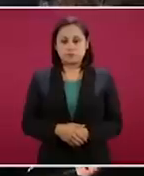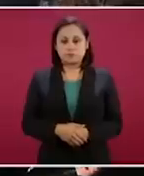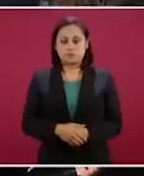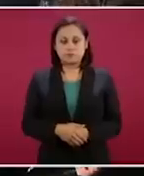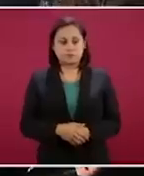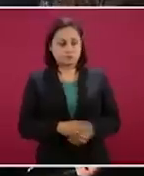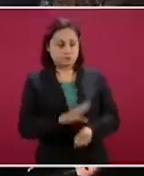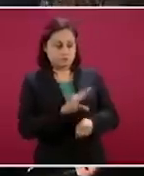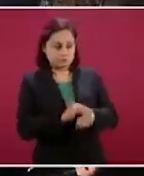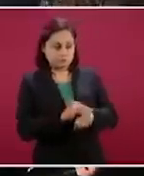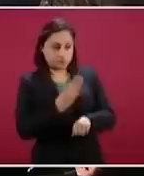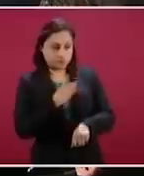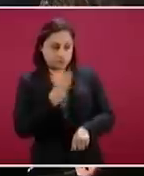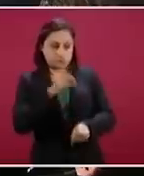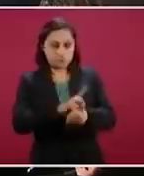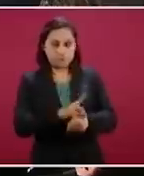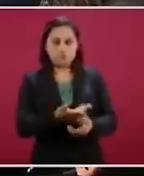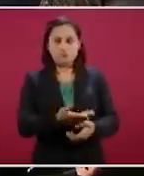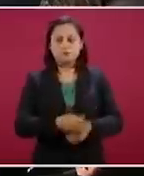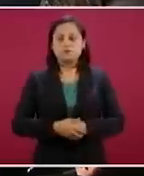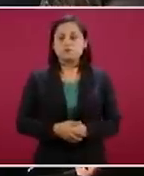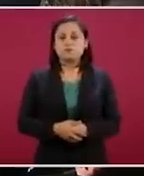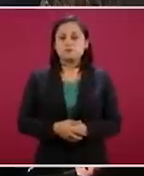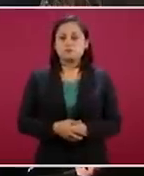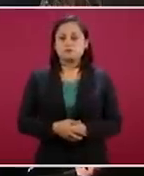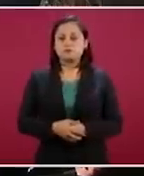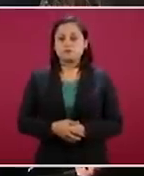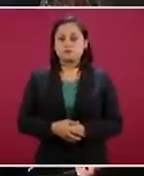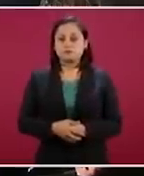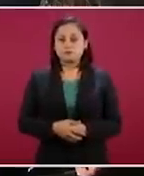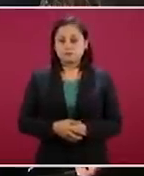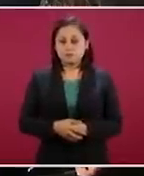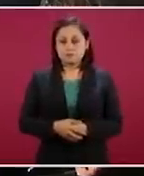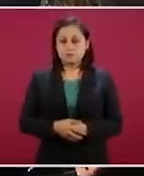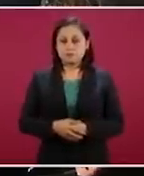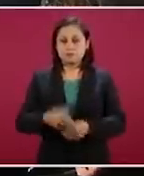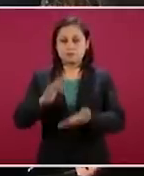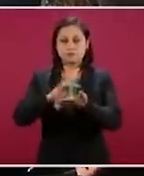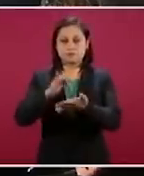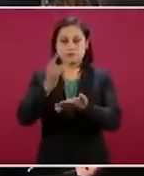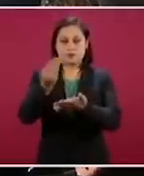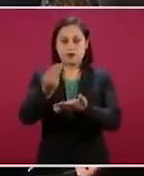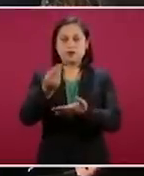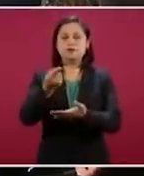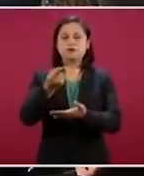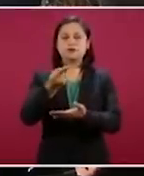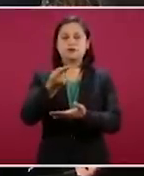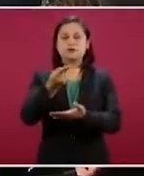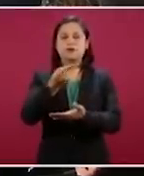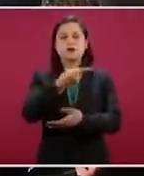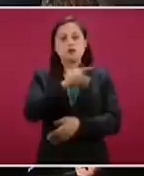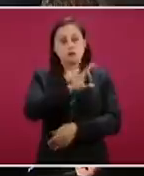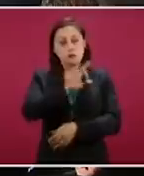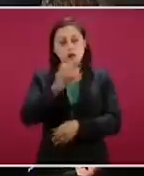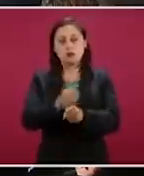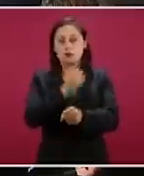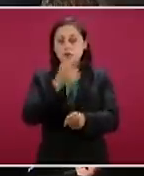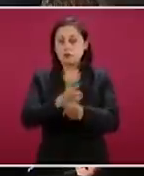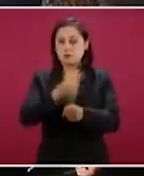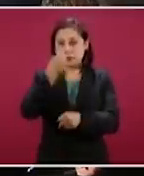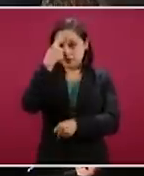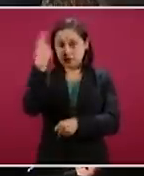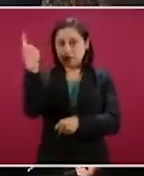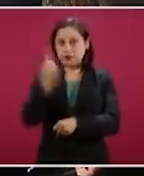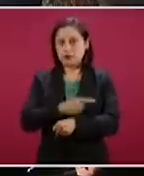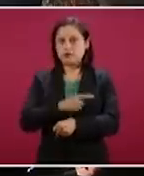Señor presidente, buenos días. Con su permiso. Muchas gracias por esa apertura mostrada para